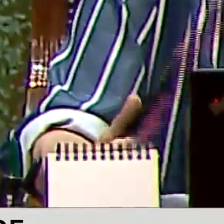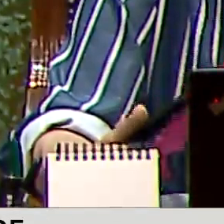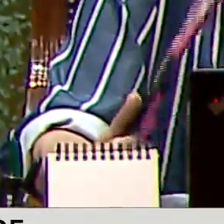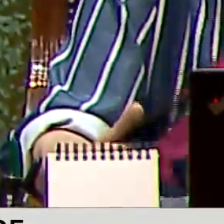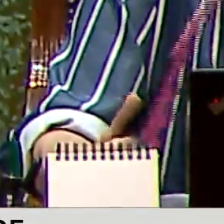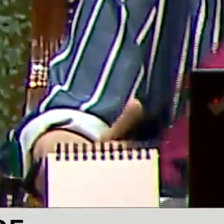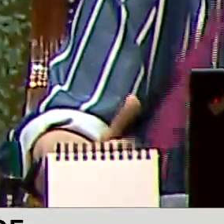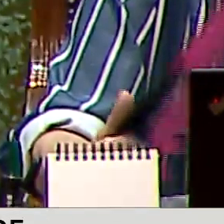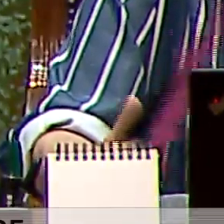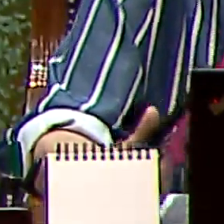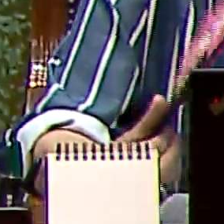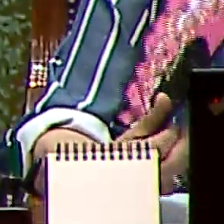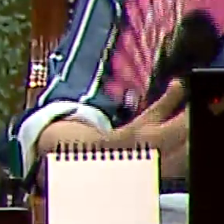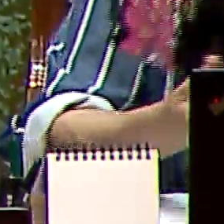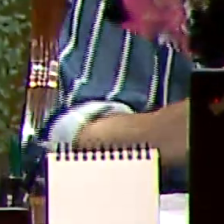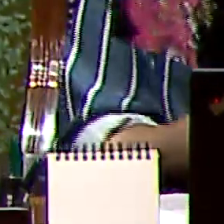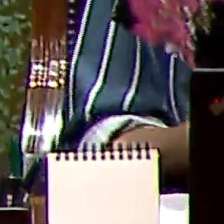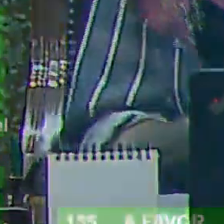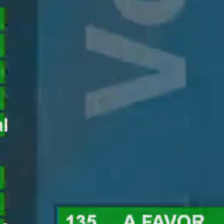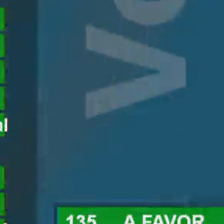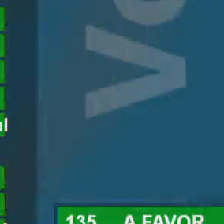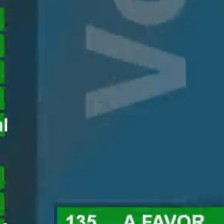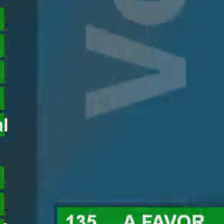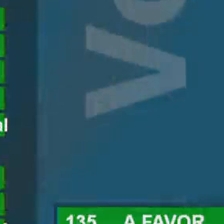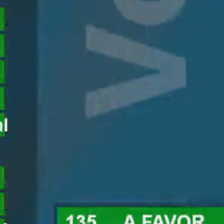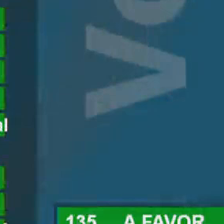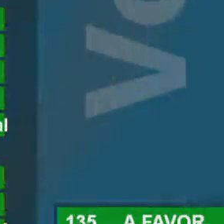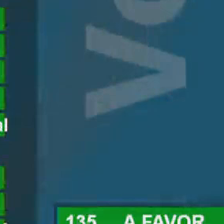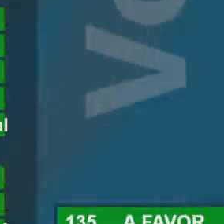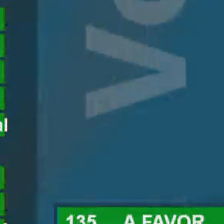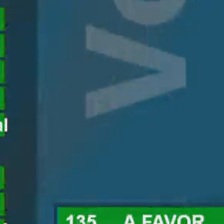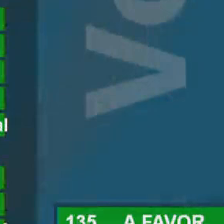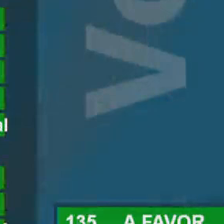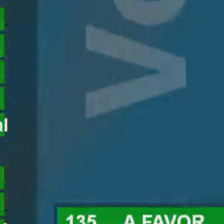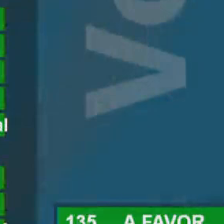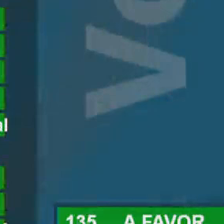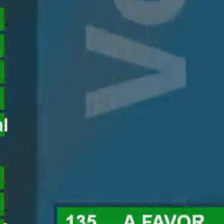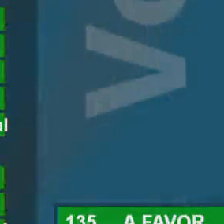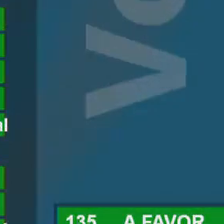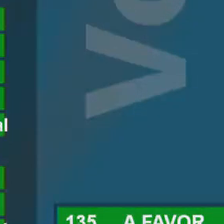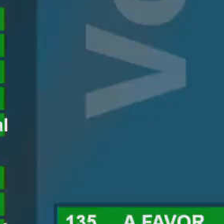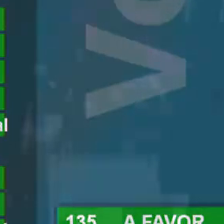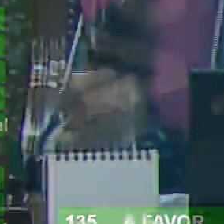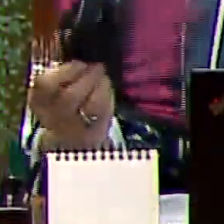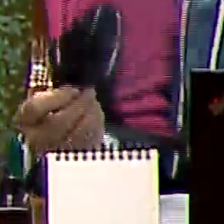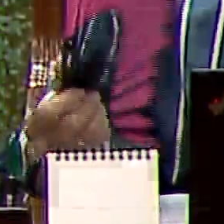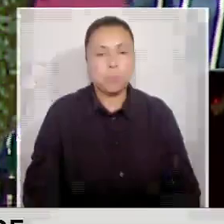marlén resultado de la votación por la afirmativa 135 votos